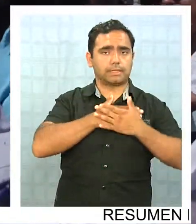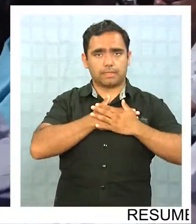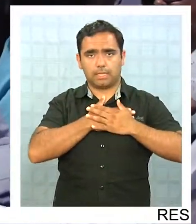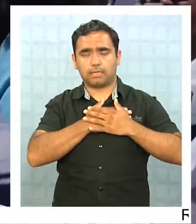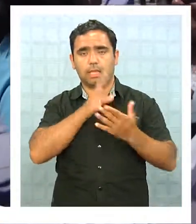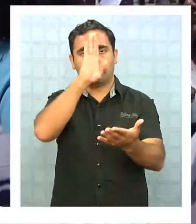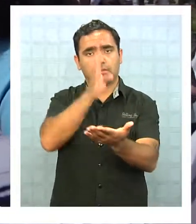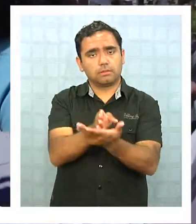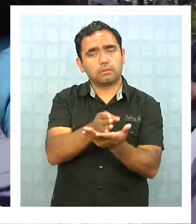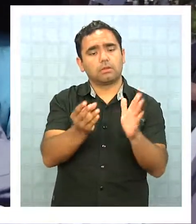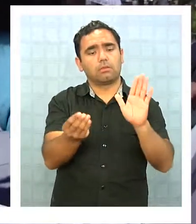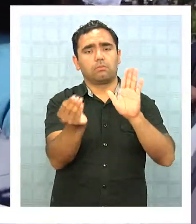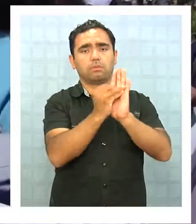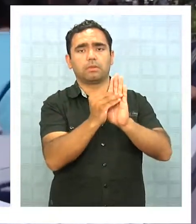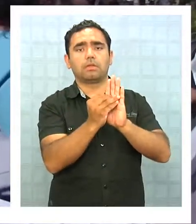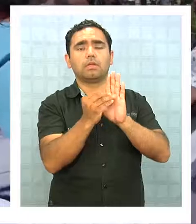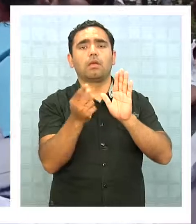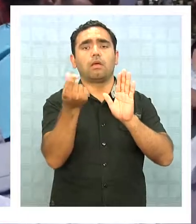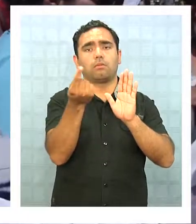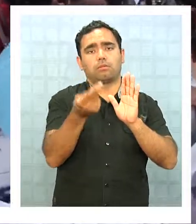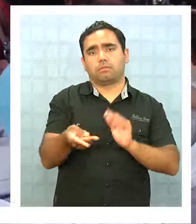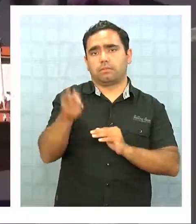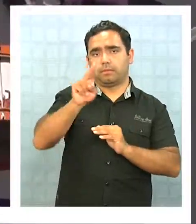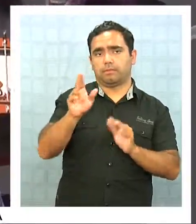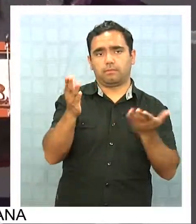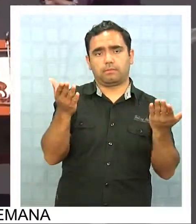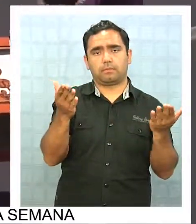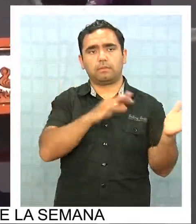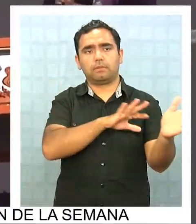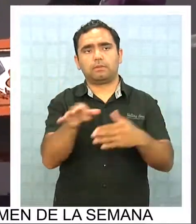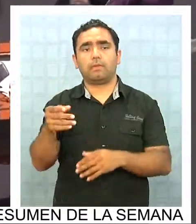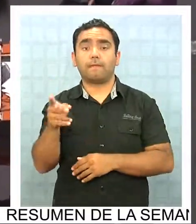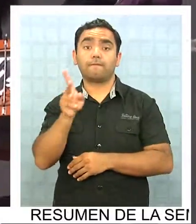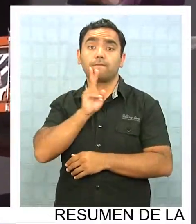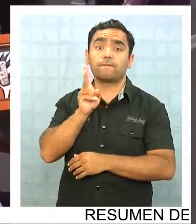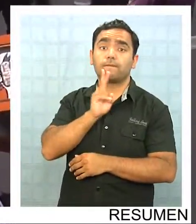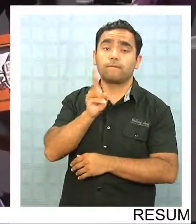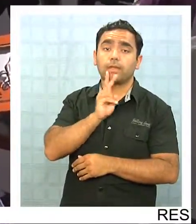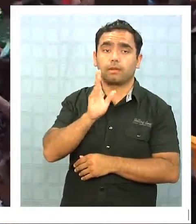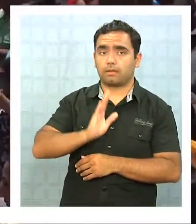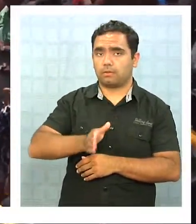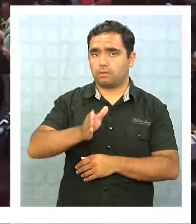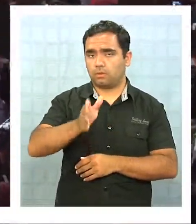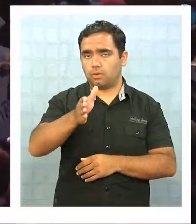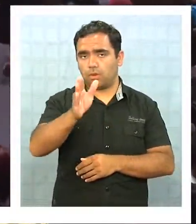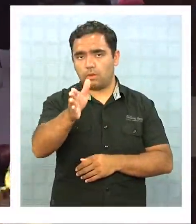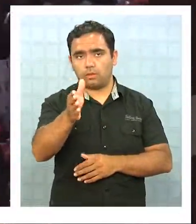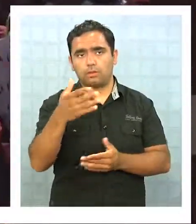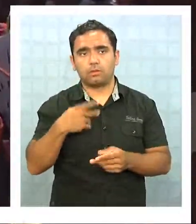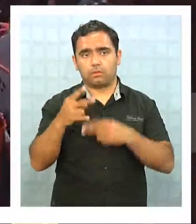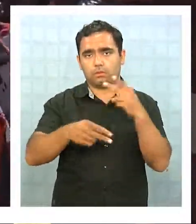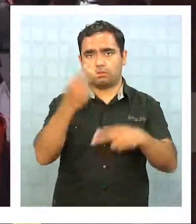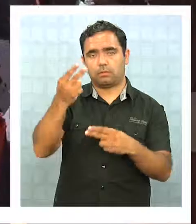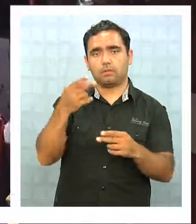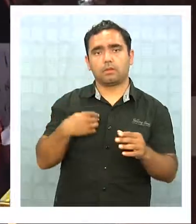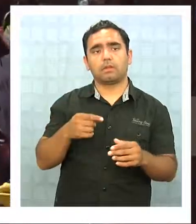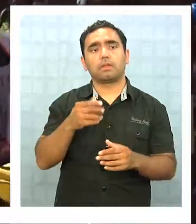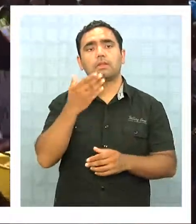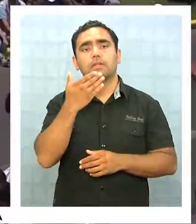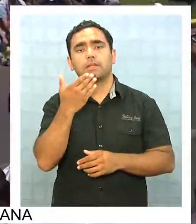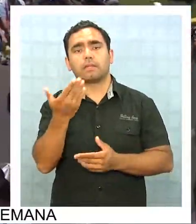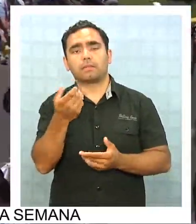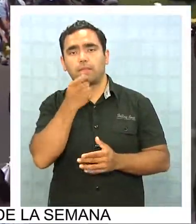pueda aumentar y dar el reajuste que necesitan los trabajadores fiscales. Este viernes continuarán las manifestaciones, incorporando también la presencia